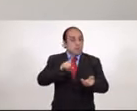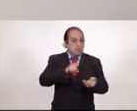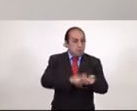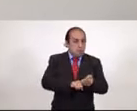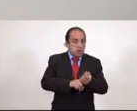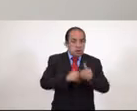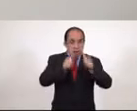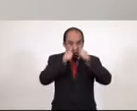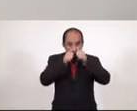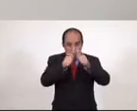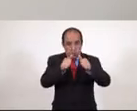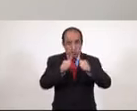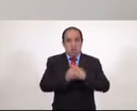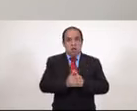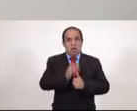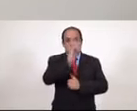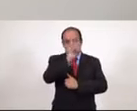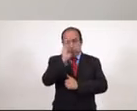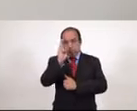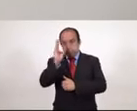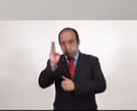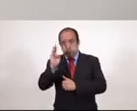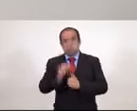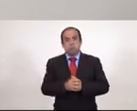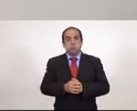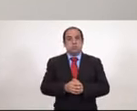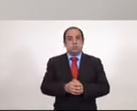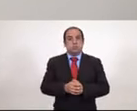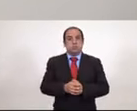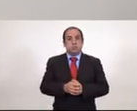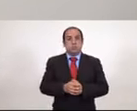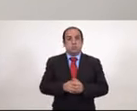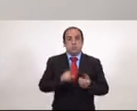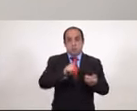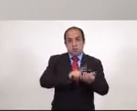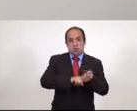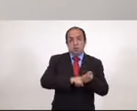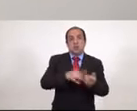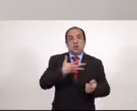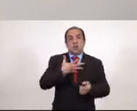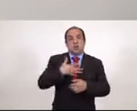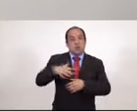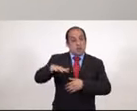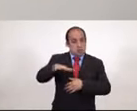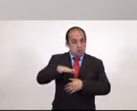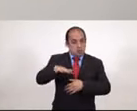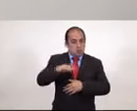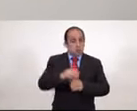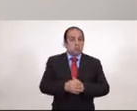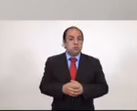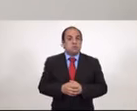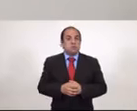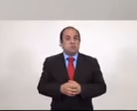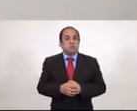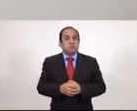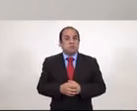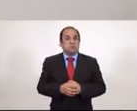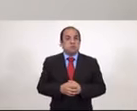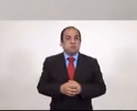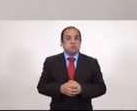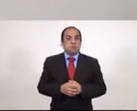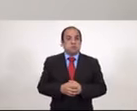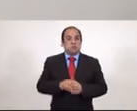a una biblioteca, hemeroteca particular que existe en uno de estos predios, es decir, Comisión Federal